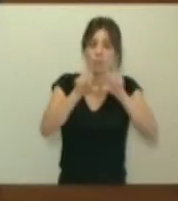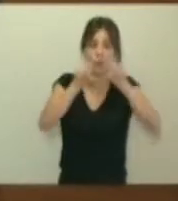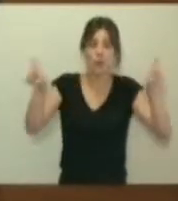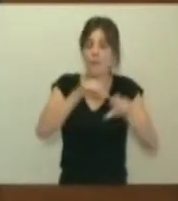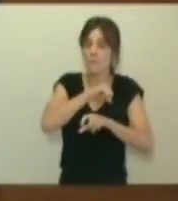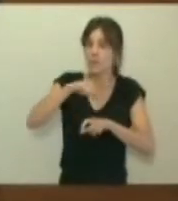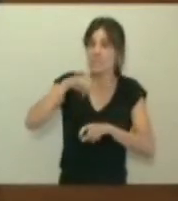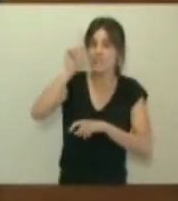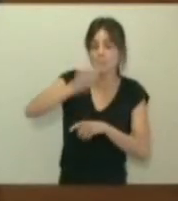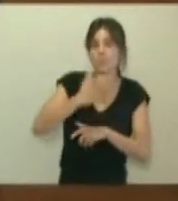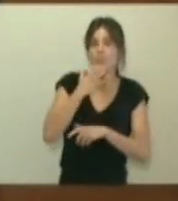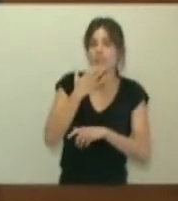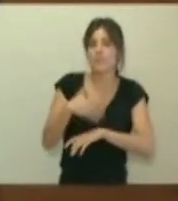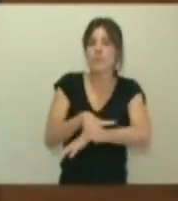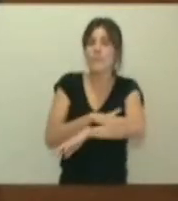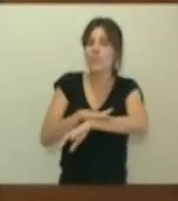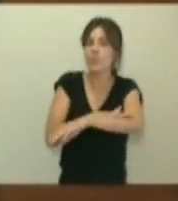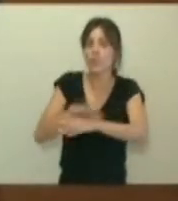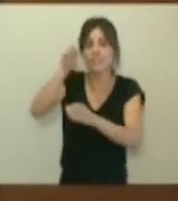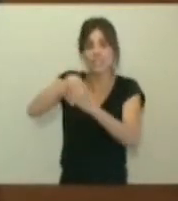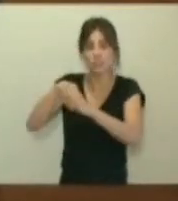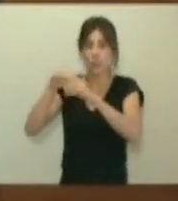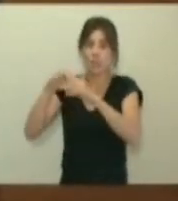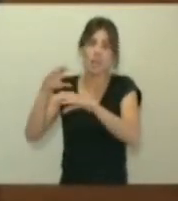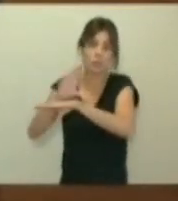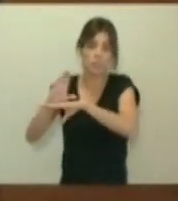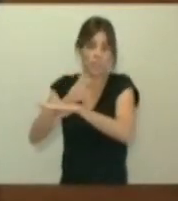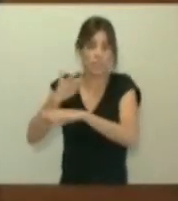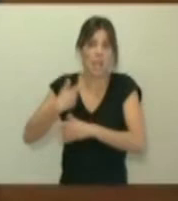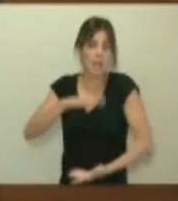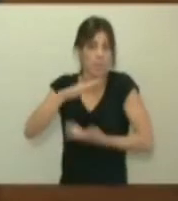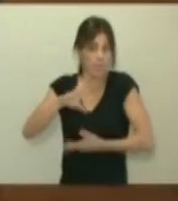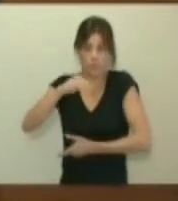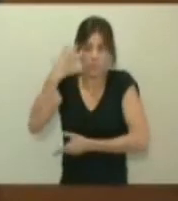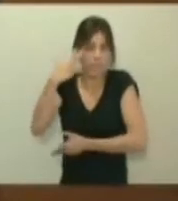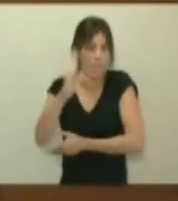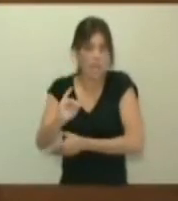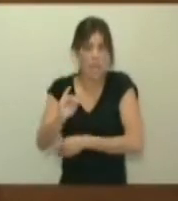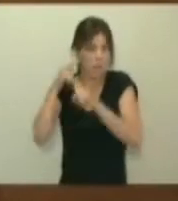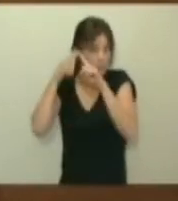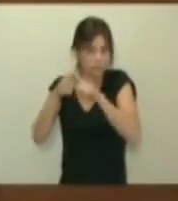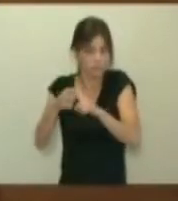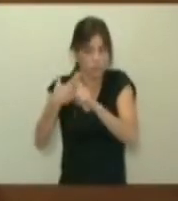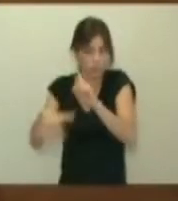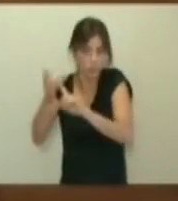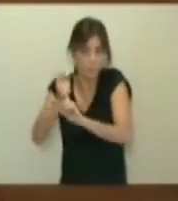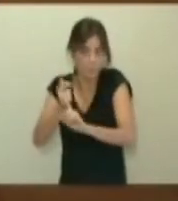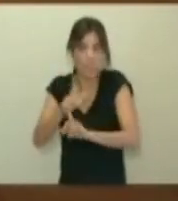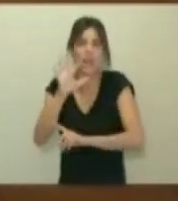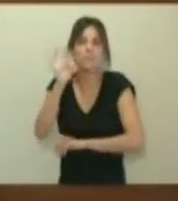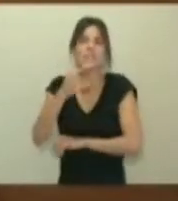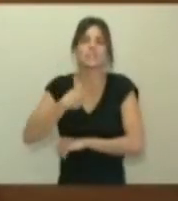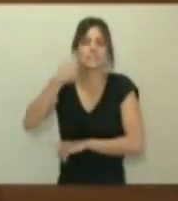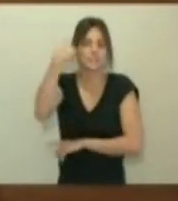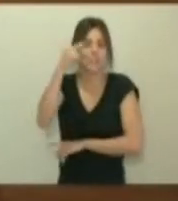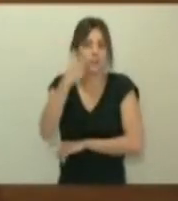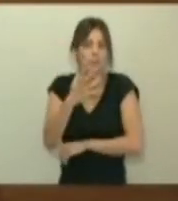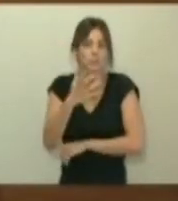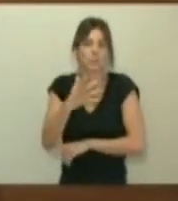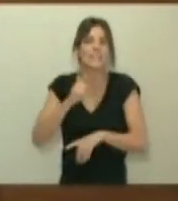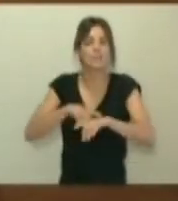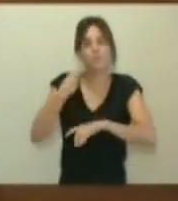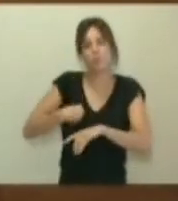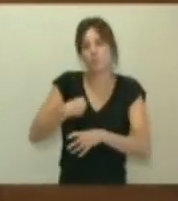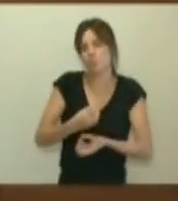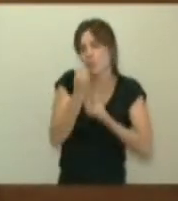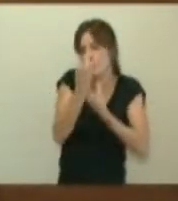los funcionarios de la Consejería están perfectamente capacitados para hacerlo, y entendemos que, a la vez que se facilita información